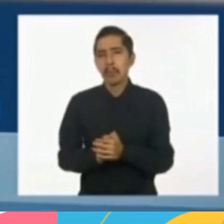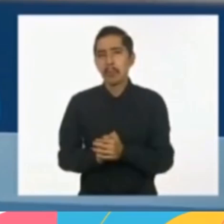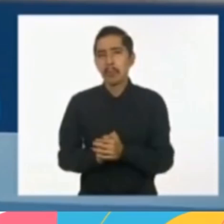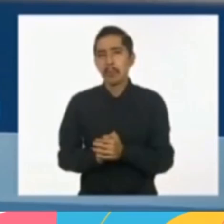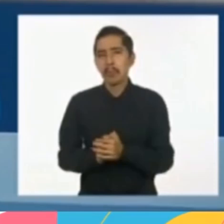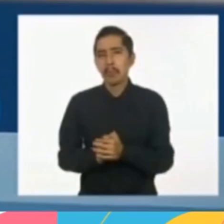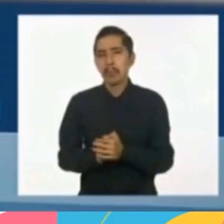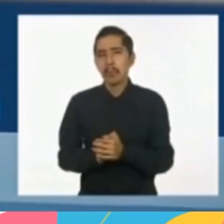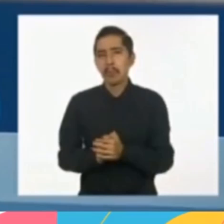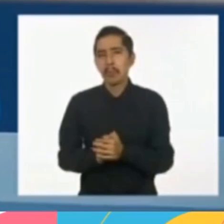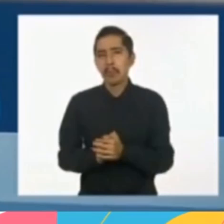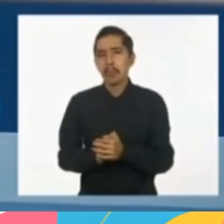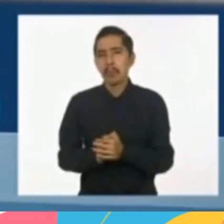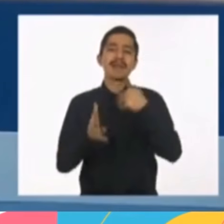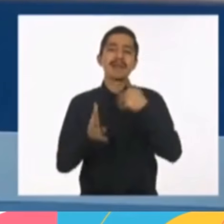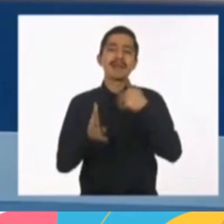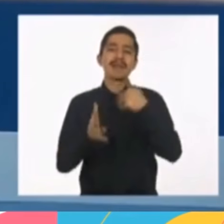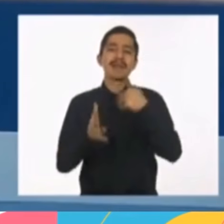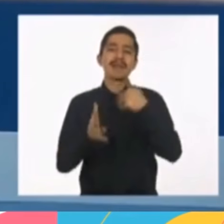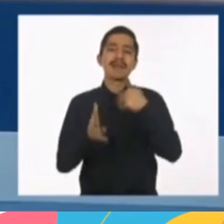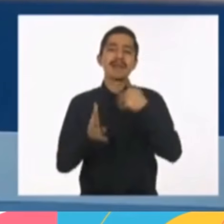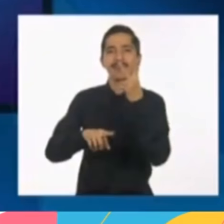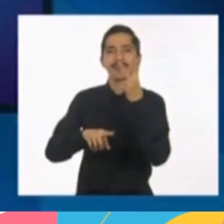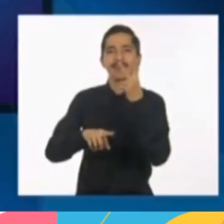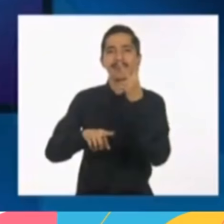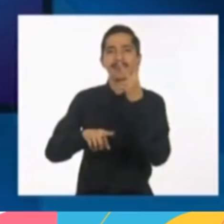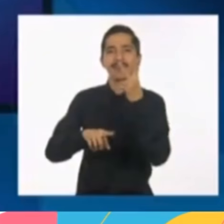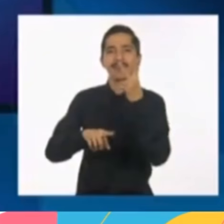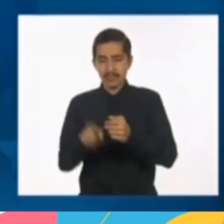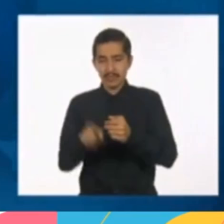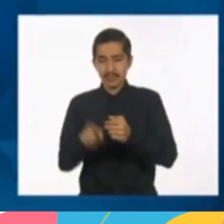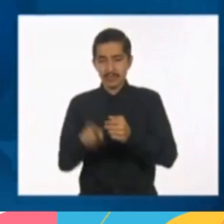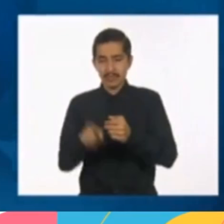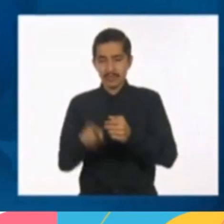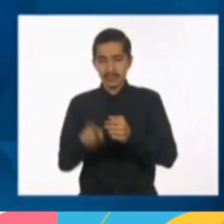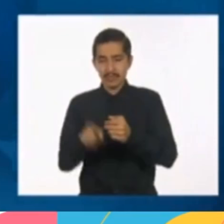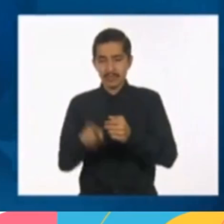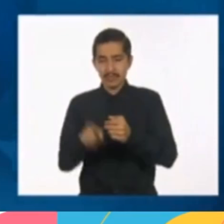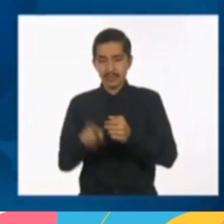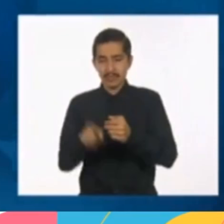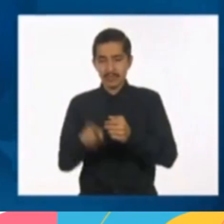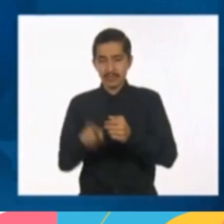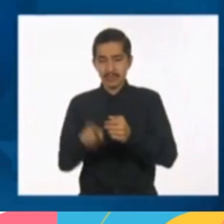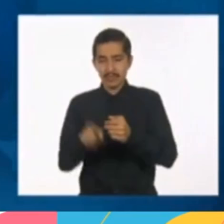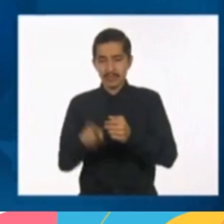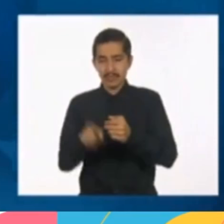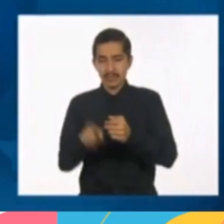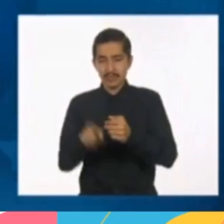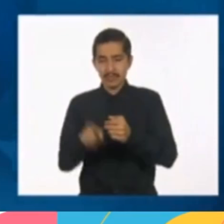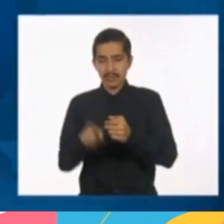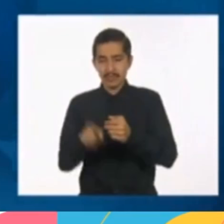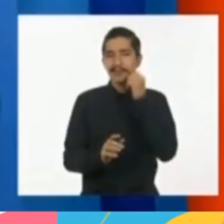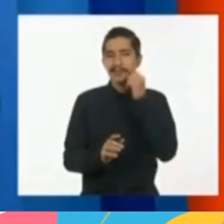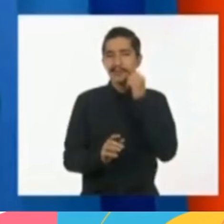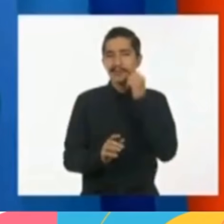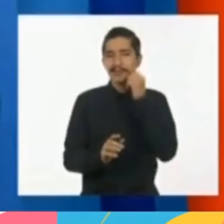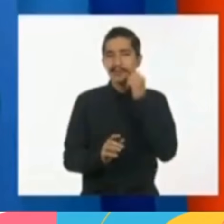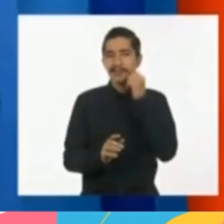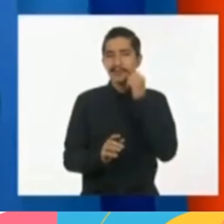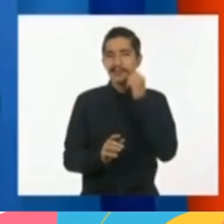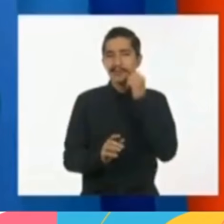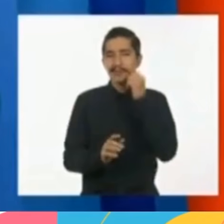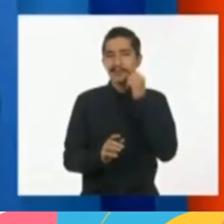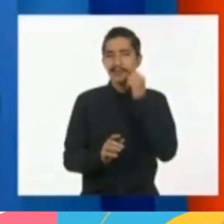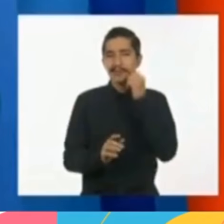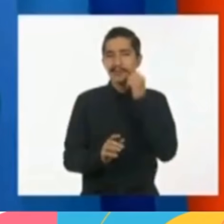tipo de triángulo escaleno tiene dos lados que a la vez son su altura preguntados a que se les llaman líneas perpendiculares son rectas